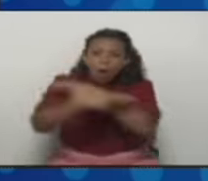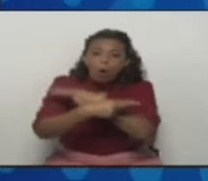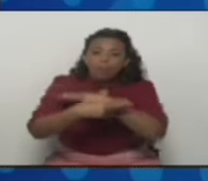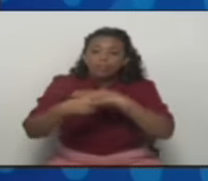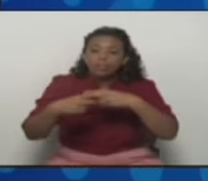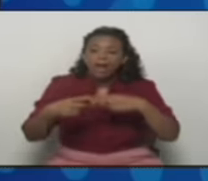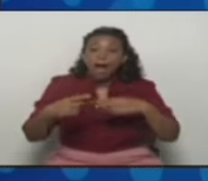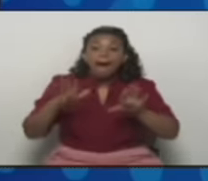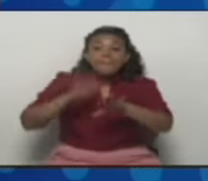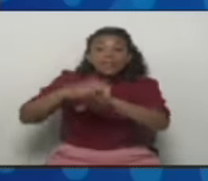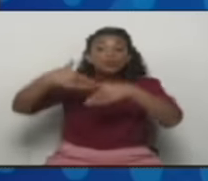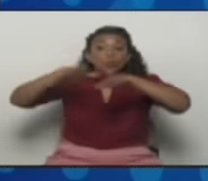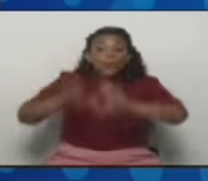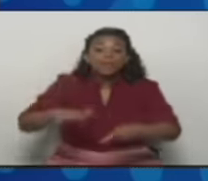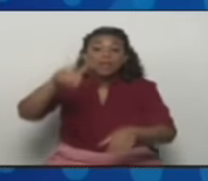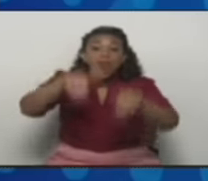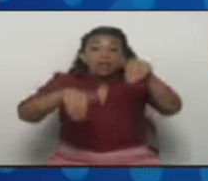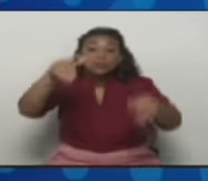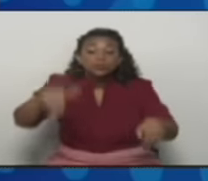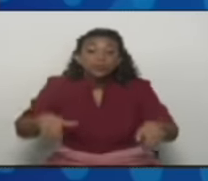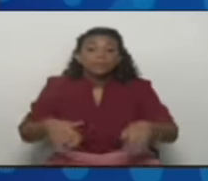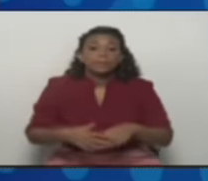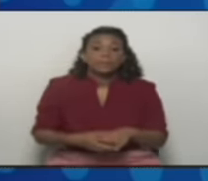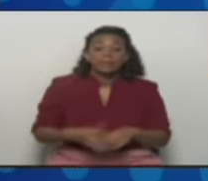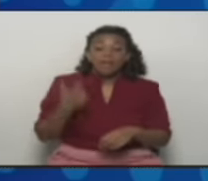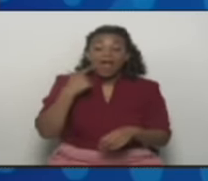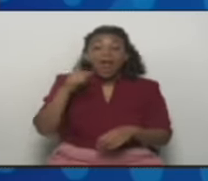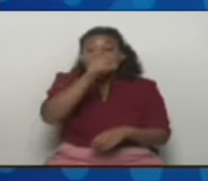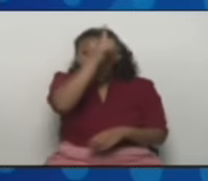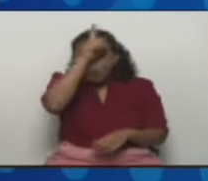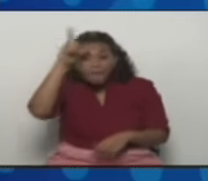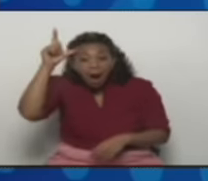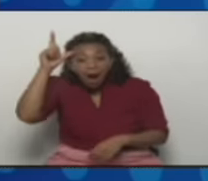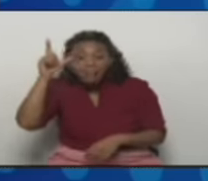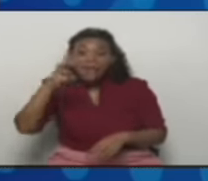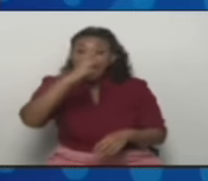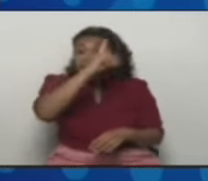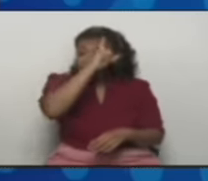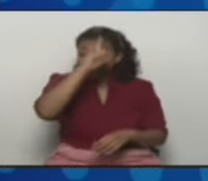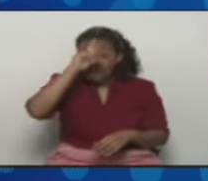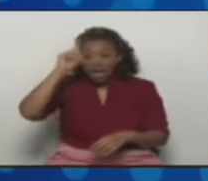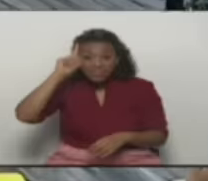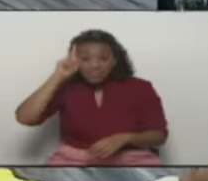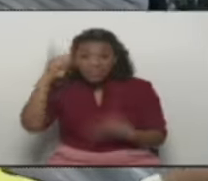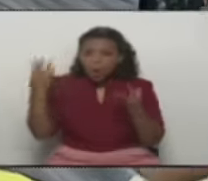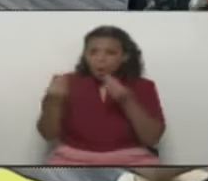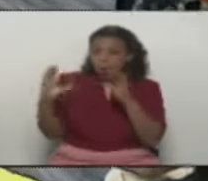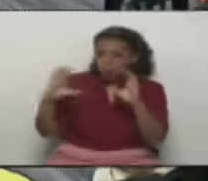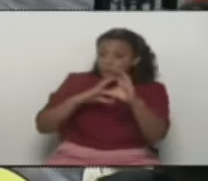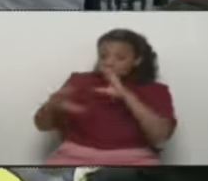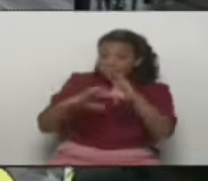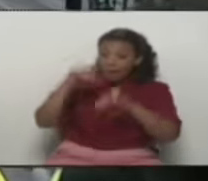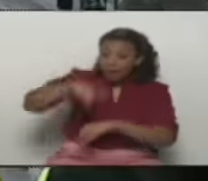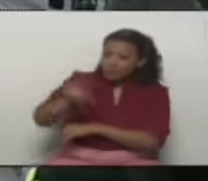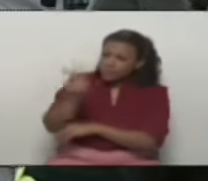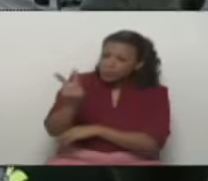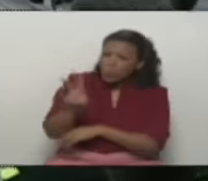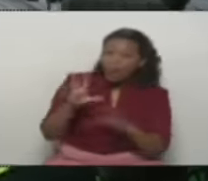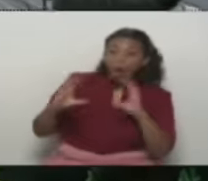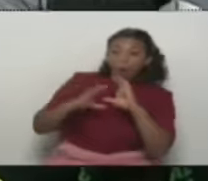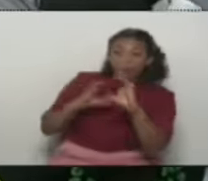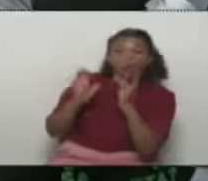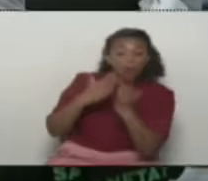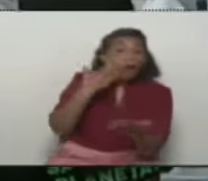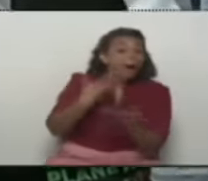la suspensión de las elecciones. Leopoldo López en Madrid conversaba con gente, tenemos la